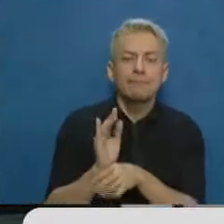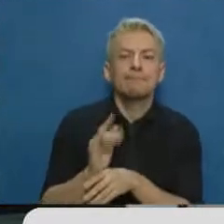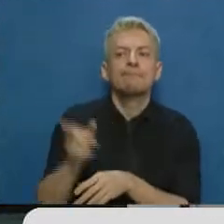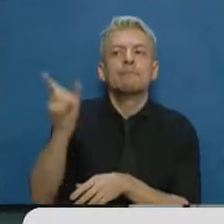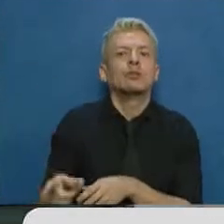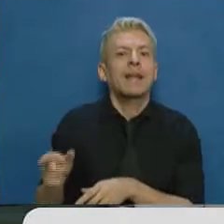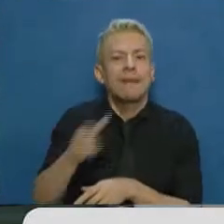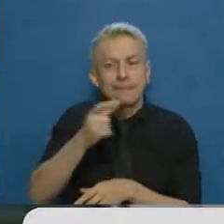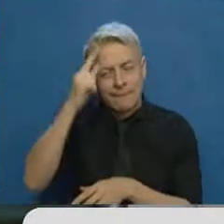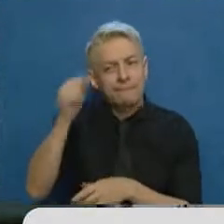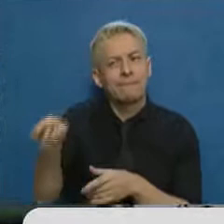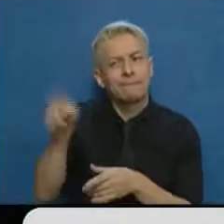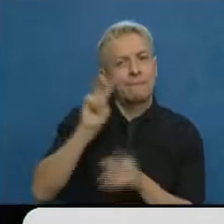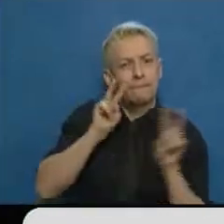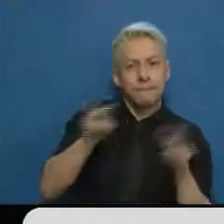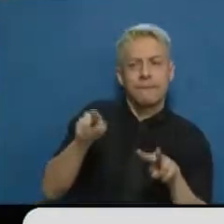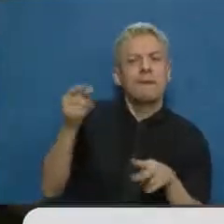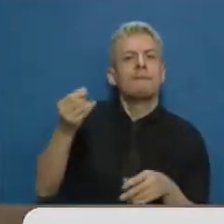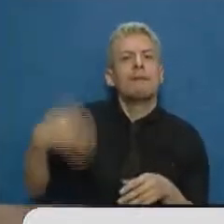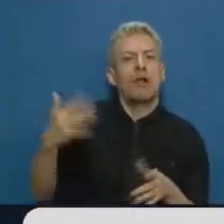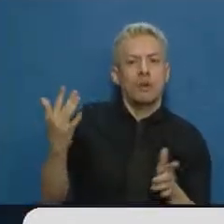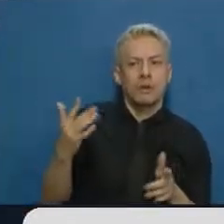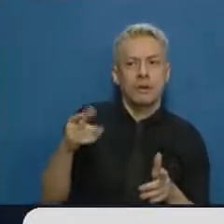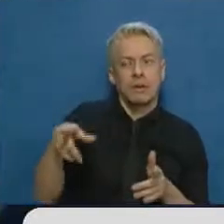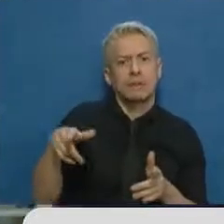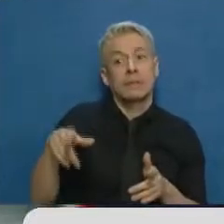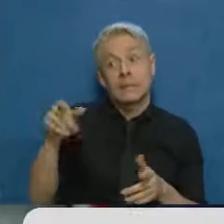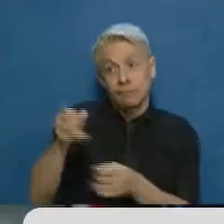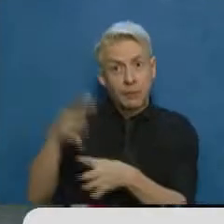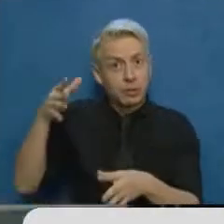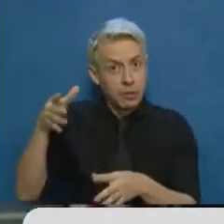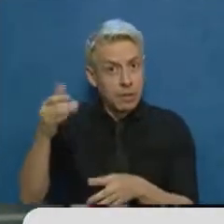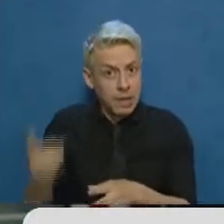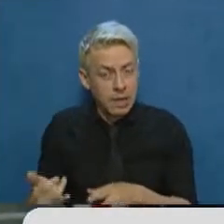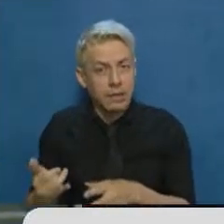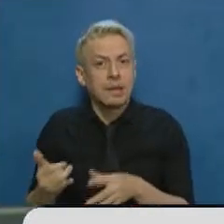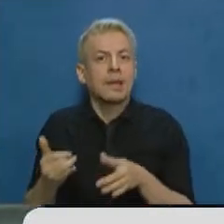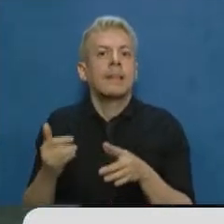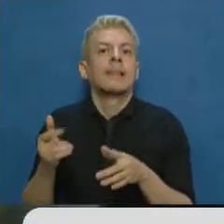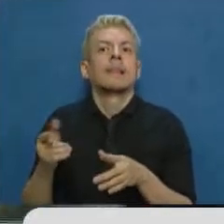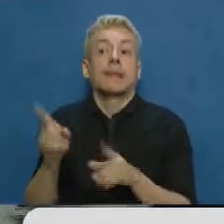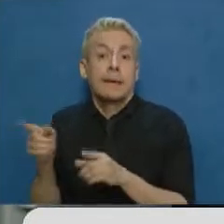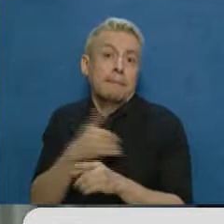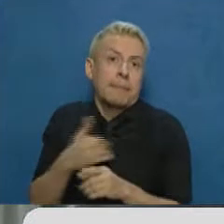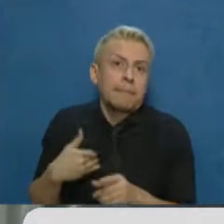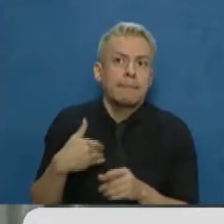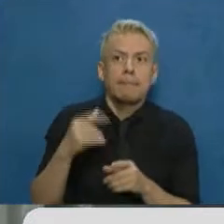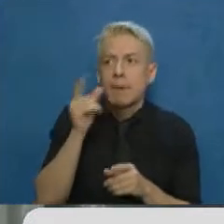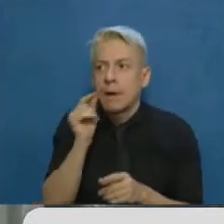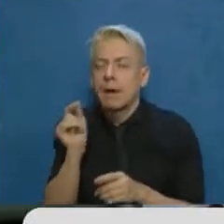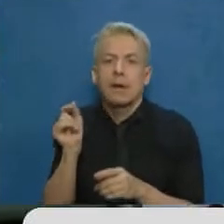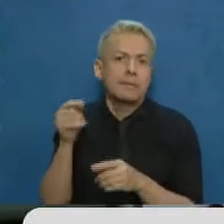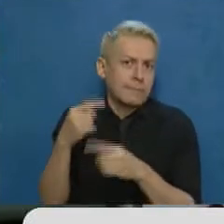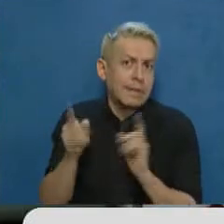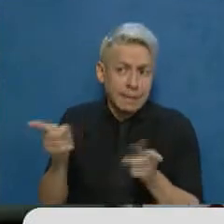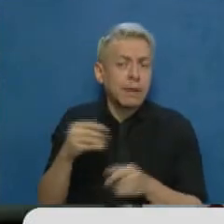de gente que hace mucho por la comunidad, que no solamente tienen su profesión, no solamente son madres, son padres, también